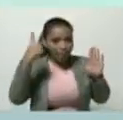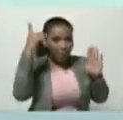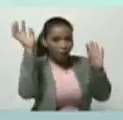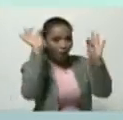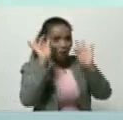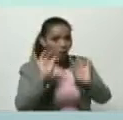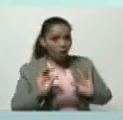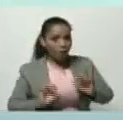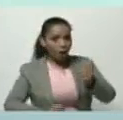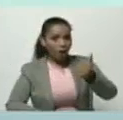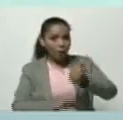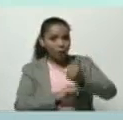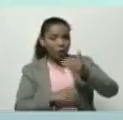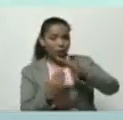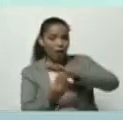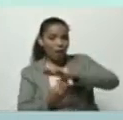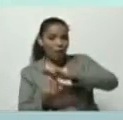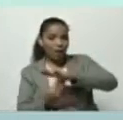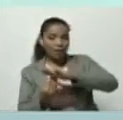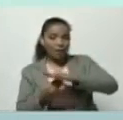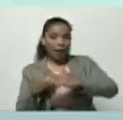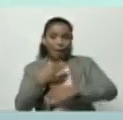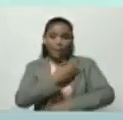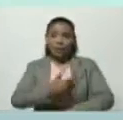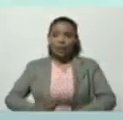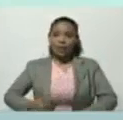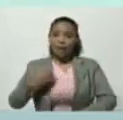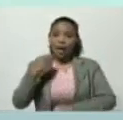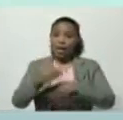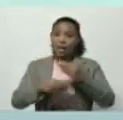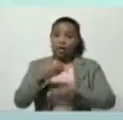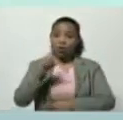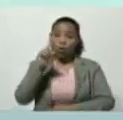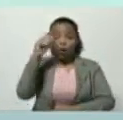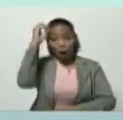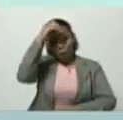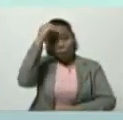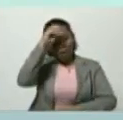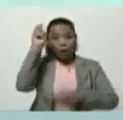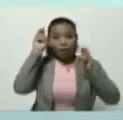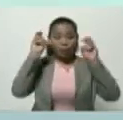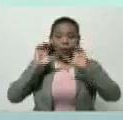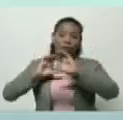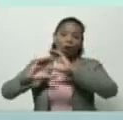los propulsores, el presidente hizo una crítica con el tema comunicacional,